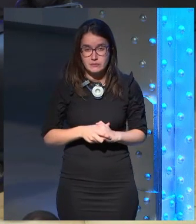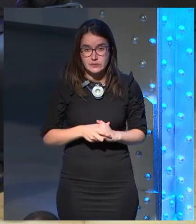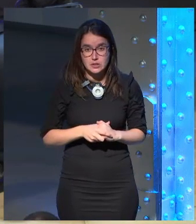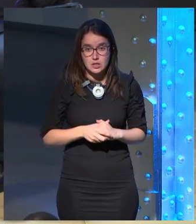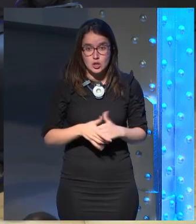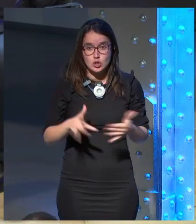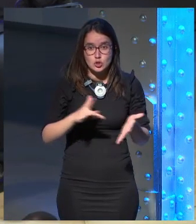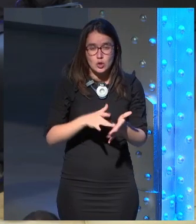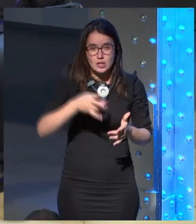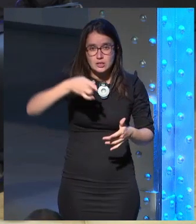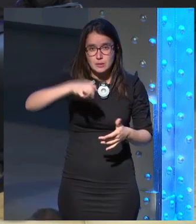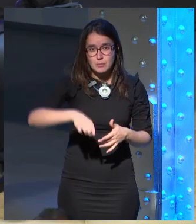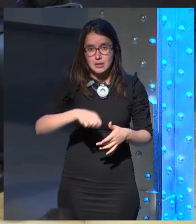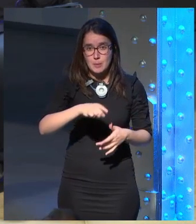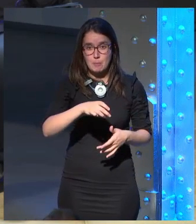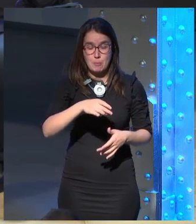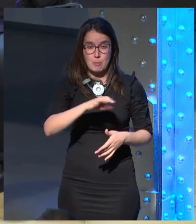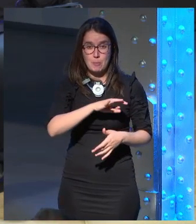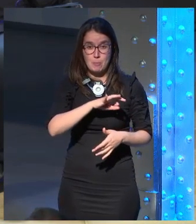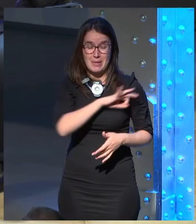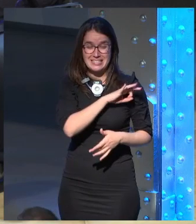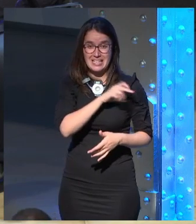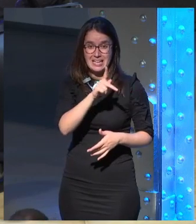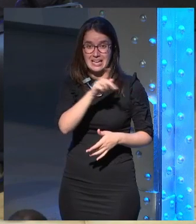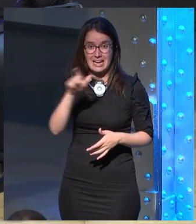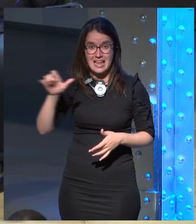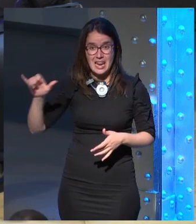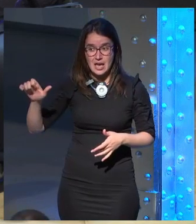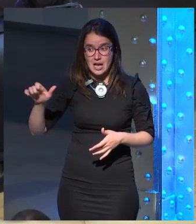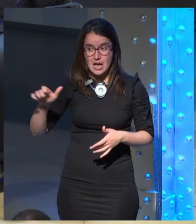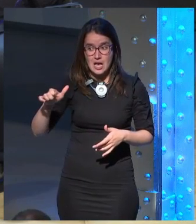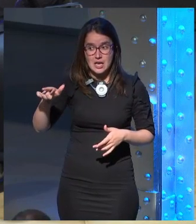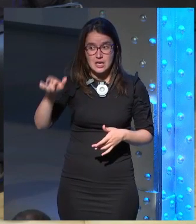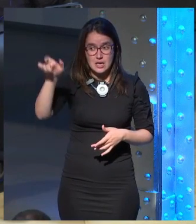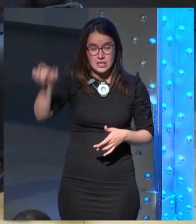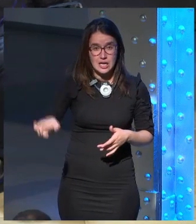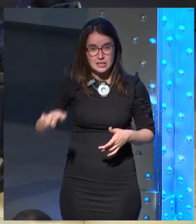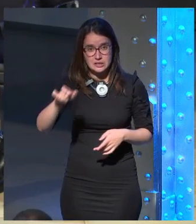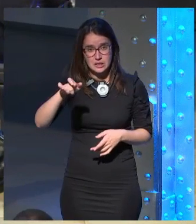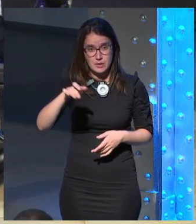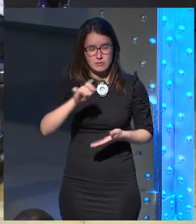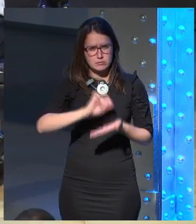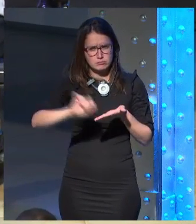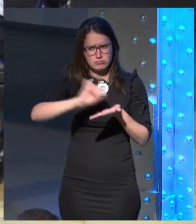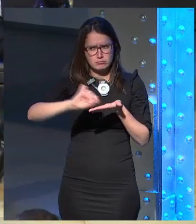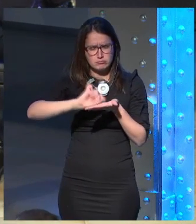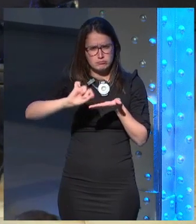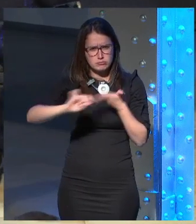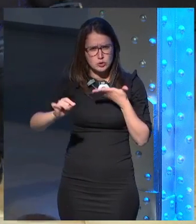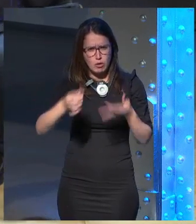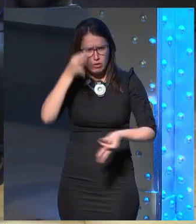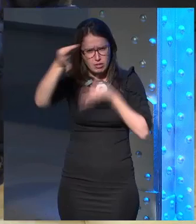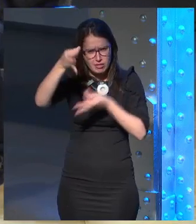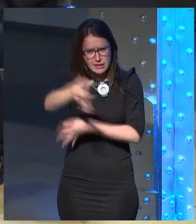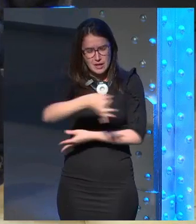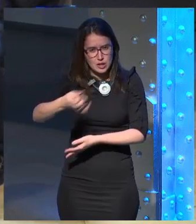Tenemos con nosotros también, Mr. Kelly, a Enrique Flores. Es ese señor, ese caballero que está tomando nota muy